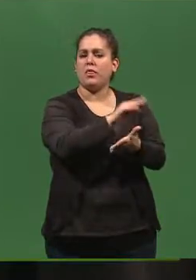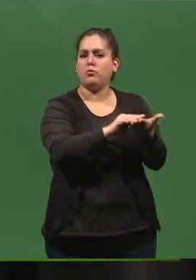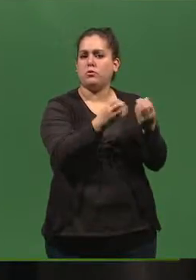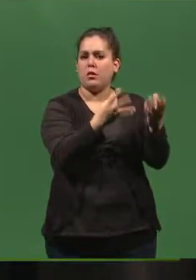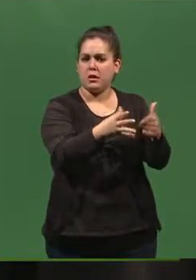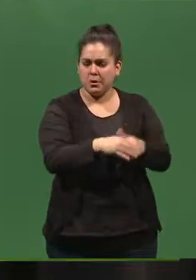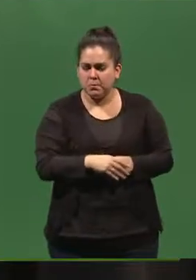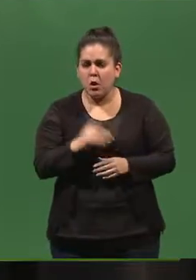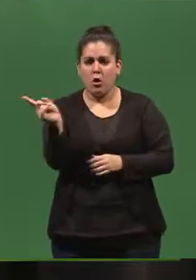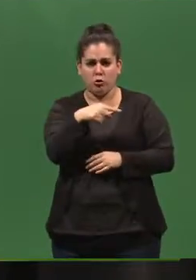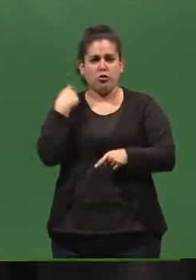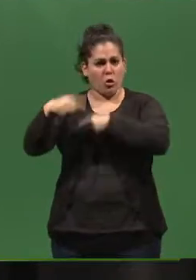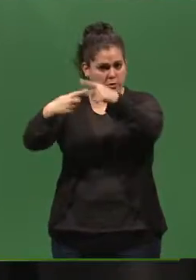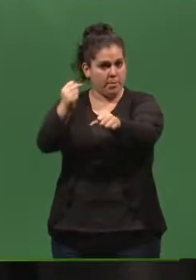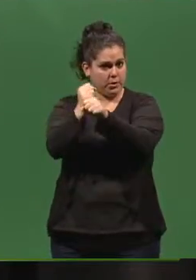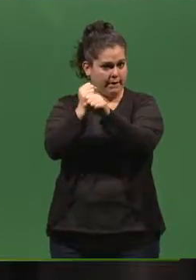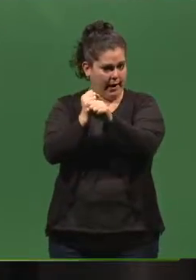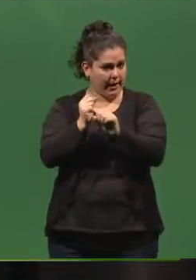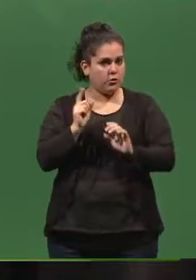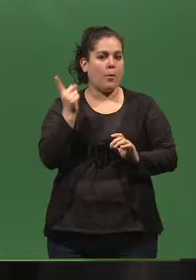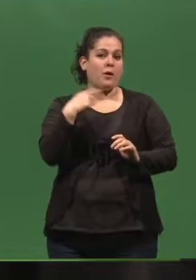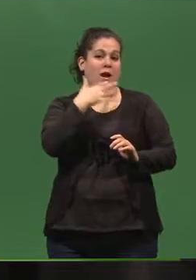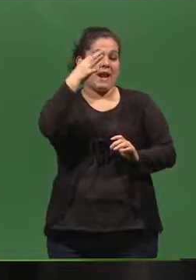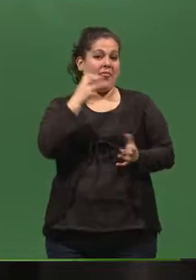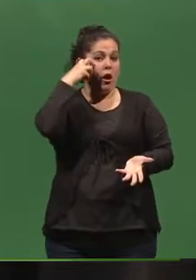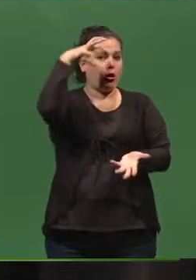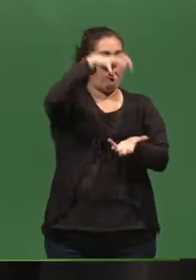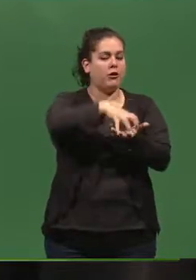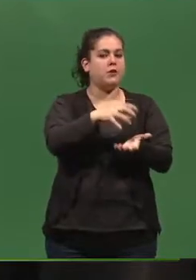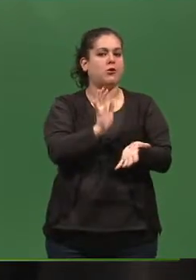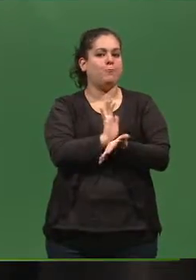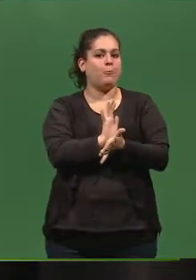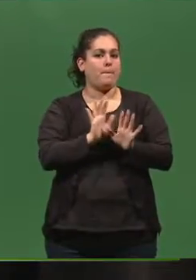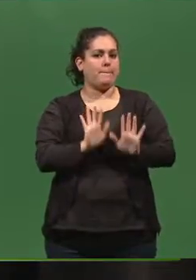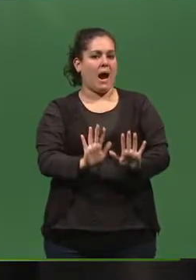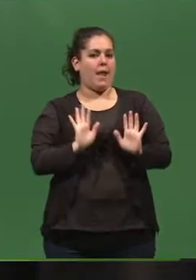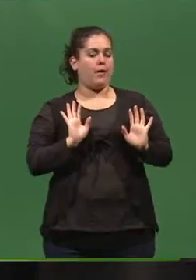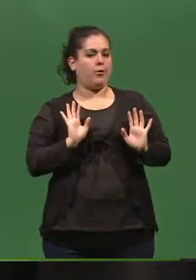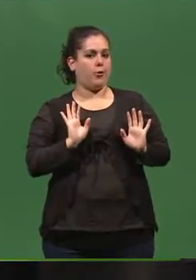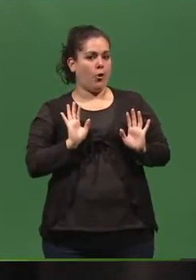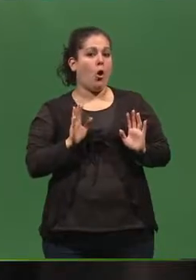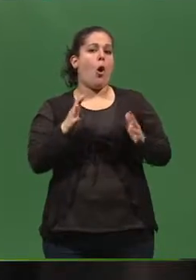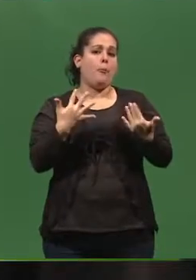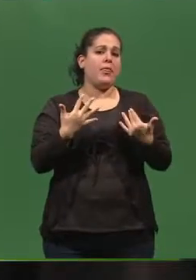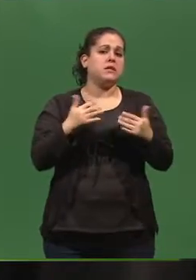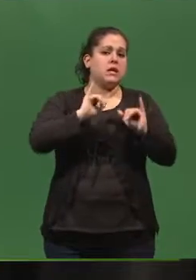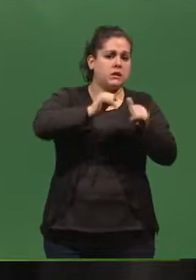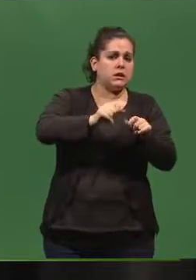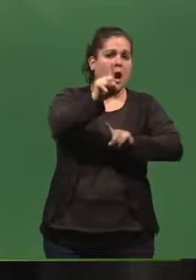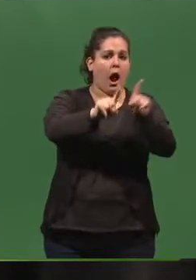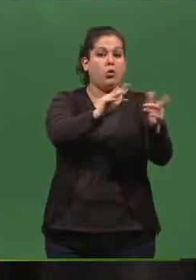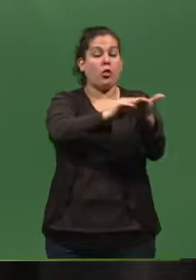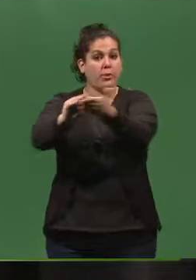Ahora está el tema, nosotros seguimos trabajando, pero en realidad en el Congreso, digamos, está bastante paralizado, salvo las iniciativas por ahí particulares de